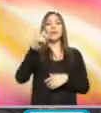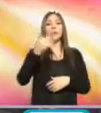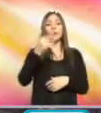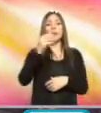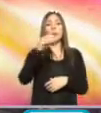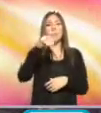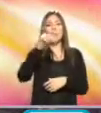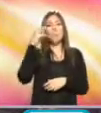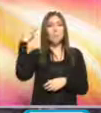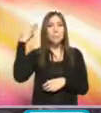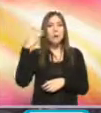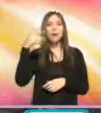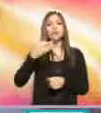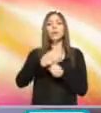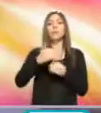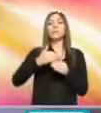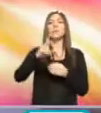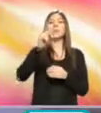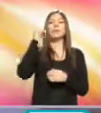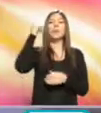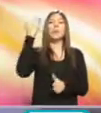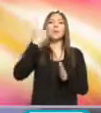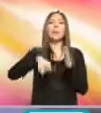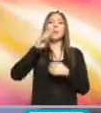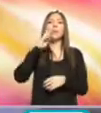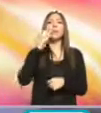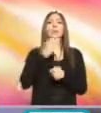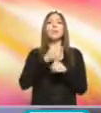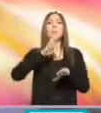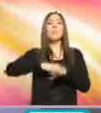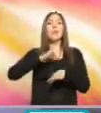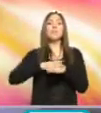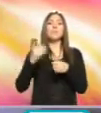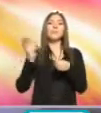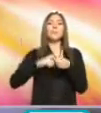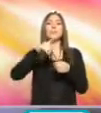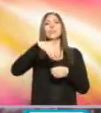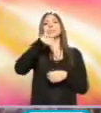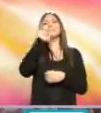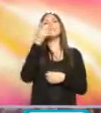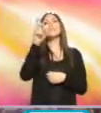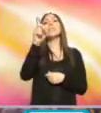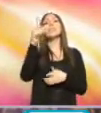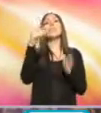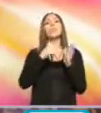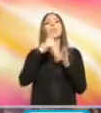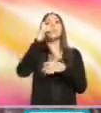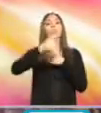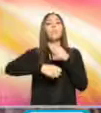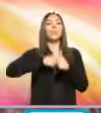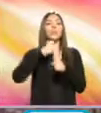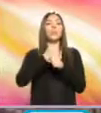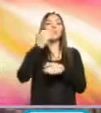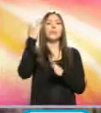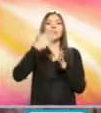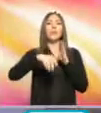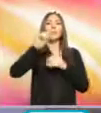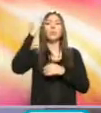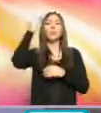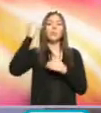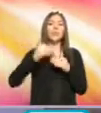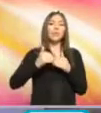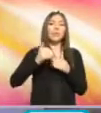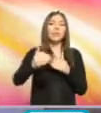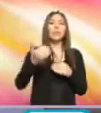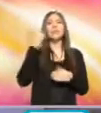se suman muchas más. Nuestra meta, aunque nuestra meta es llegar a 30,000 en un año, nos faltan muy pocos meses. Ay, verás que sí, claro que sí.